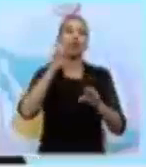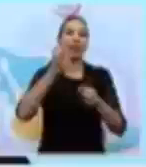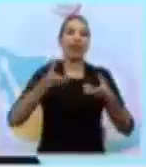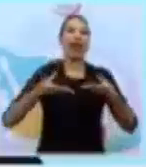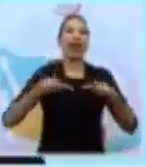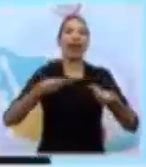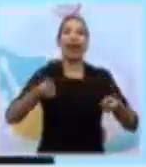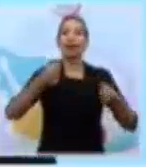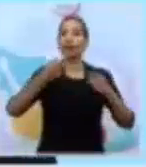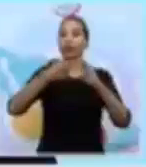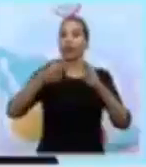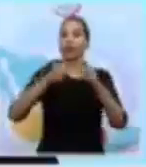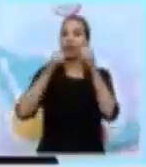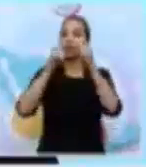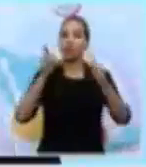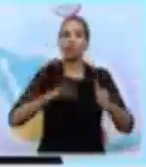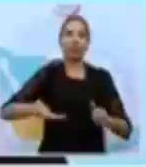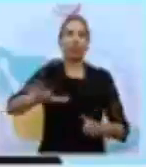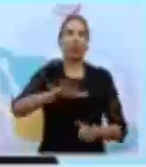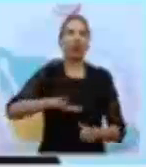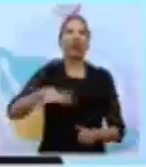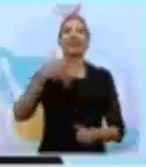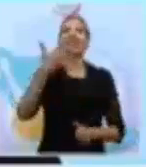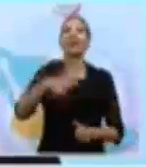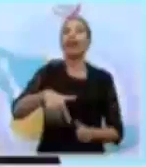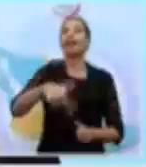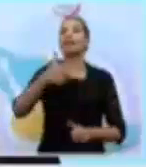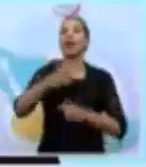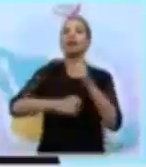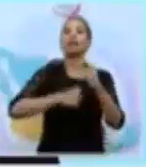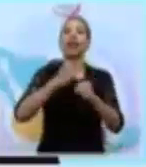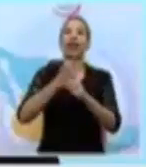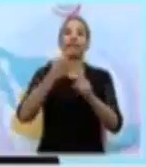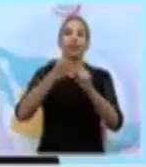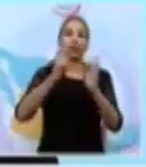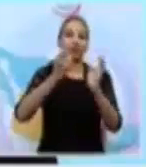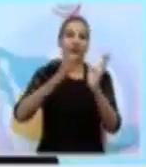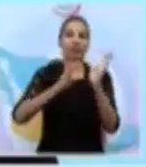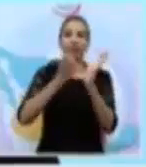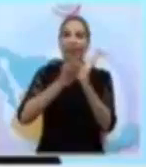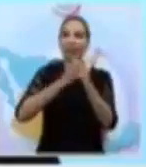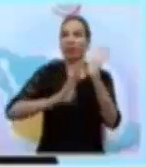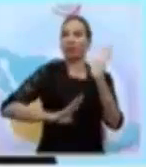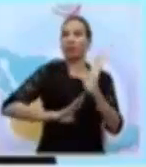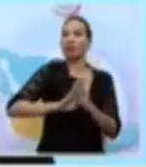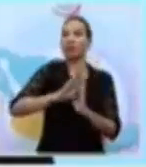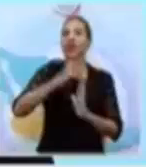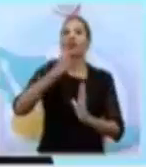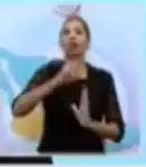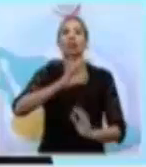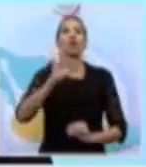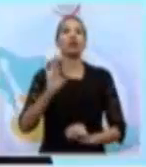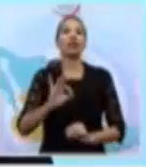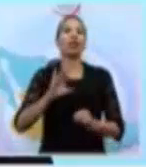gasto público en estos 10, 12 años de crecimiento económico promedio a